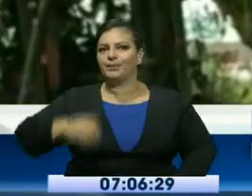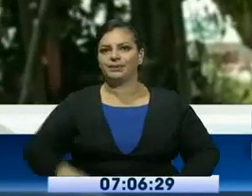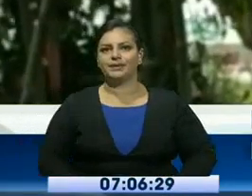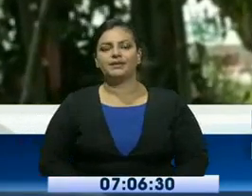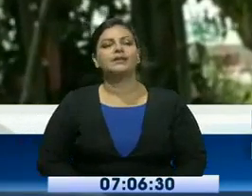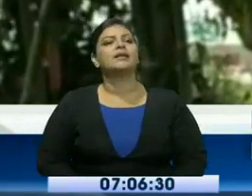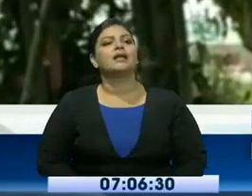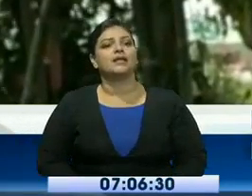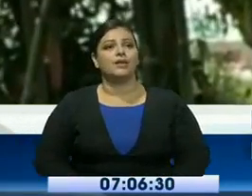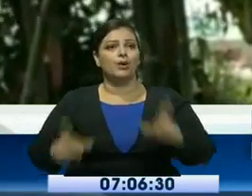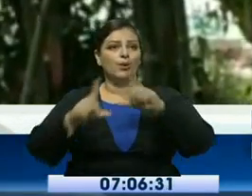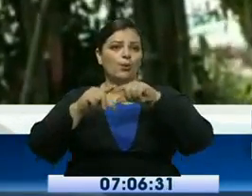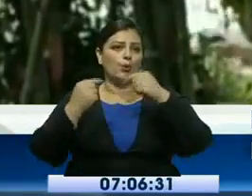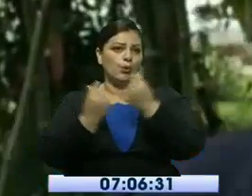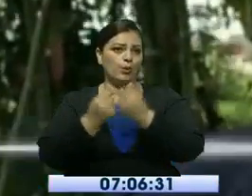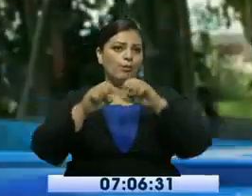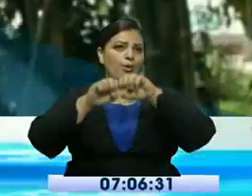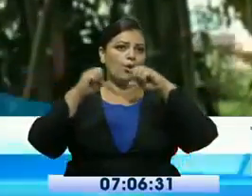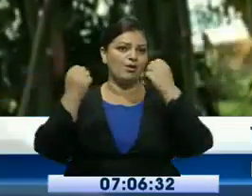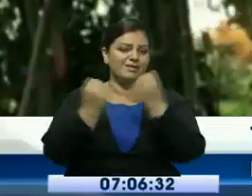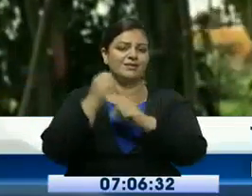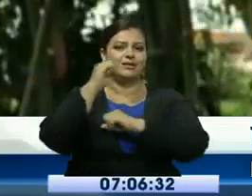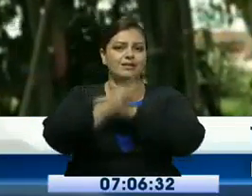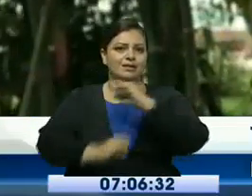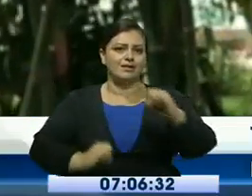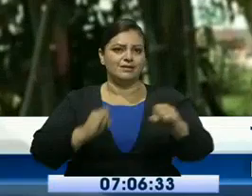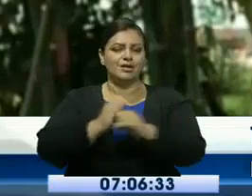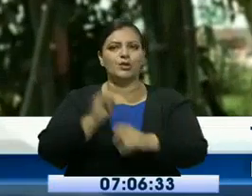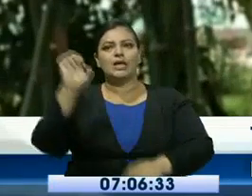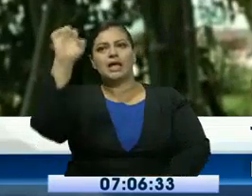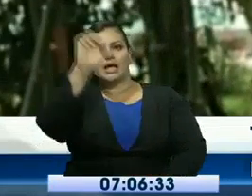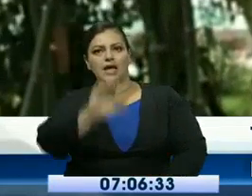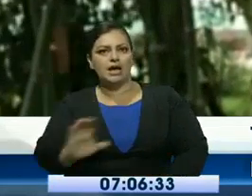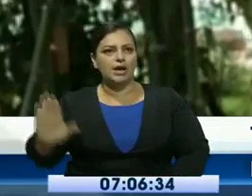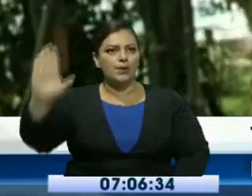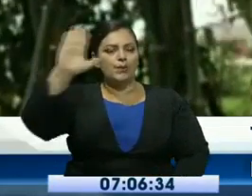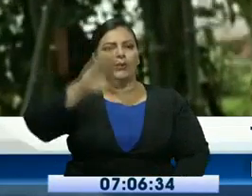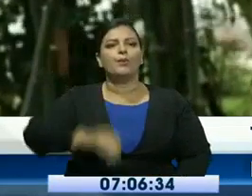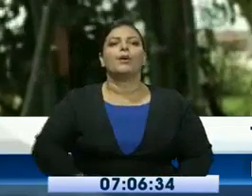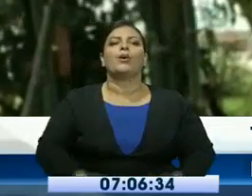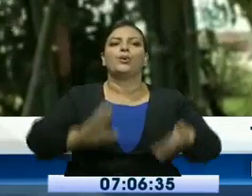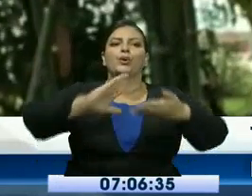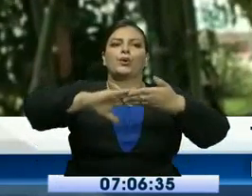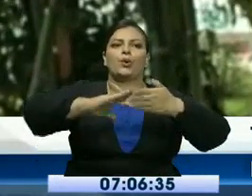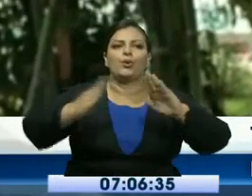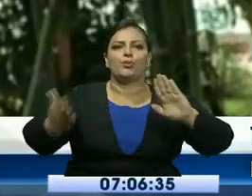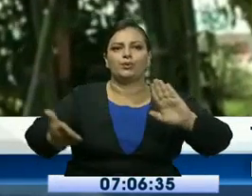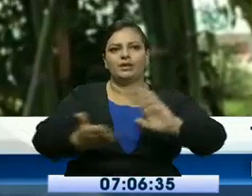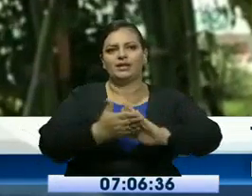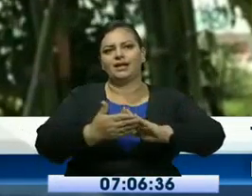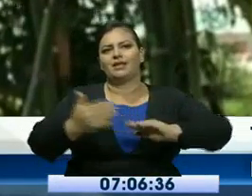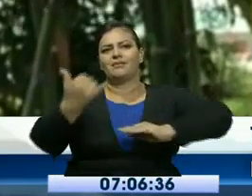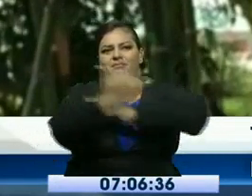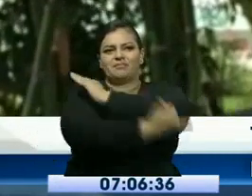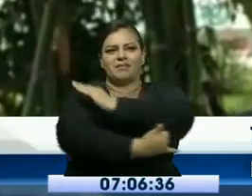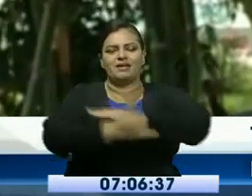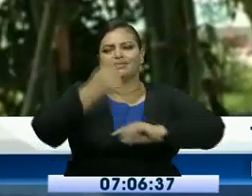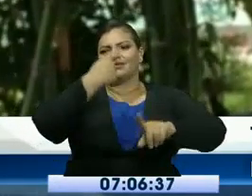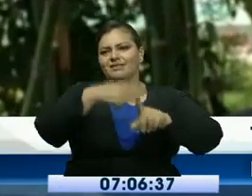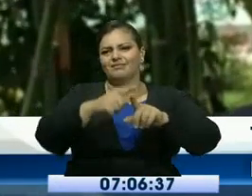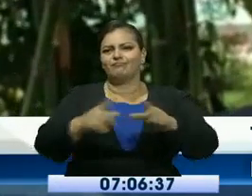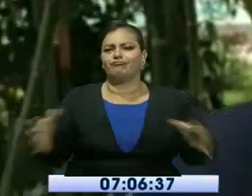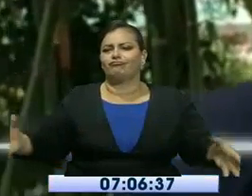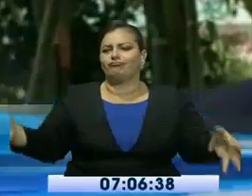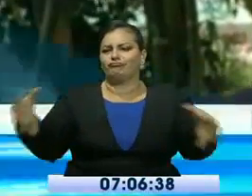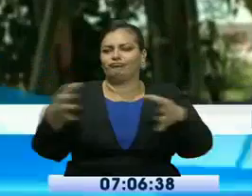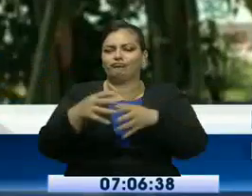organismos internacionales como la Unión Europea, la Comunidad Andina de Naciones, quienes creen en nuestro país, en nuestra